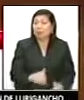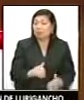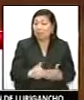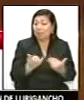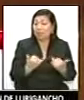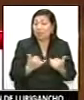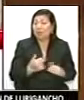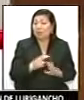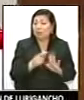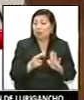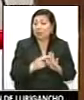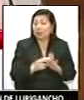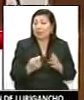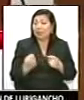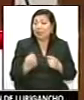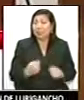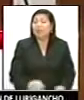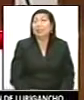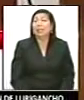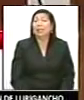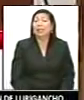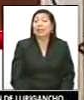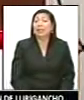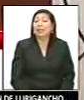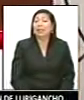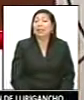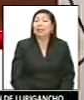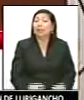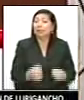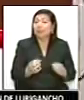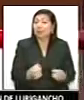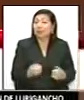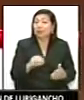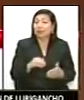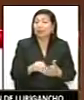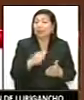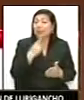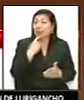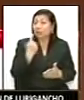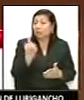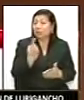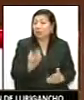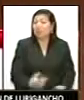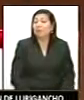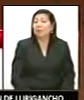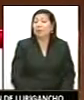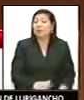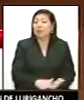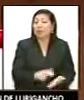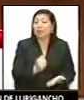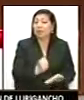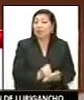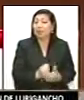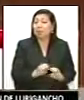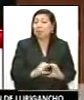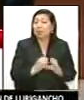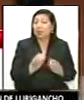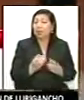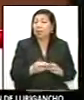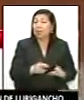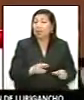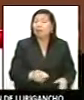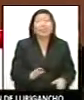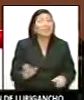de este proyecto por insistencia, creo que hay que reafirmarnos en la posición que nos hizo en primer lugar aprobarlo en el Pleno del Congreso.